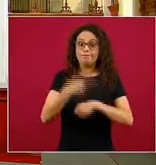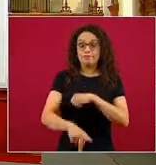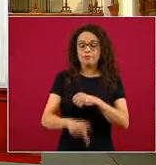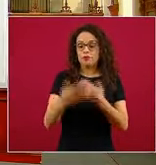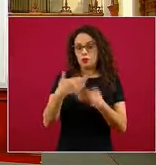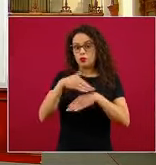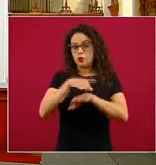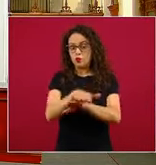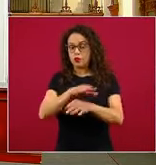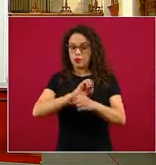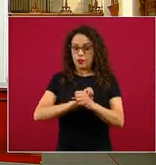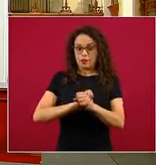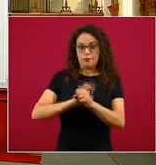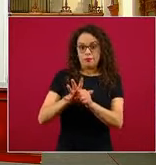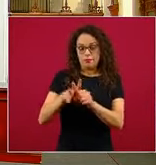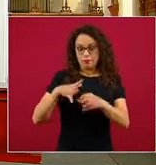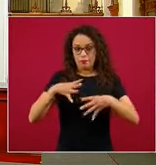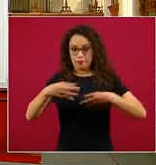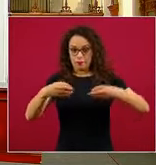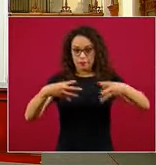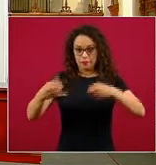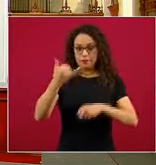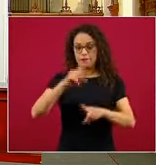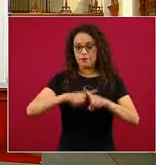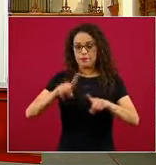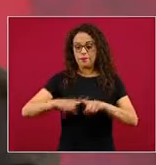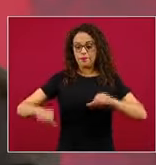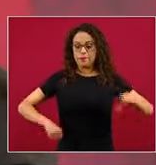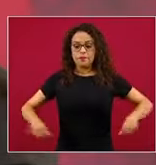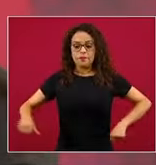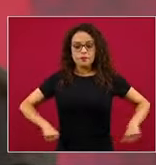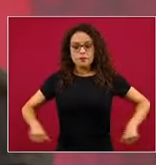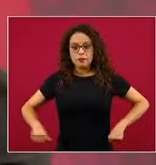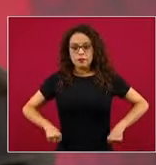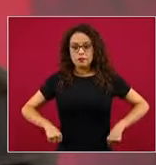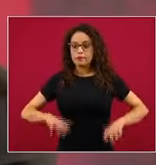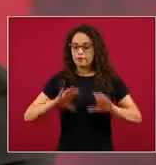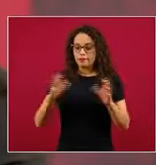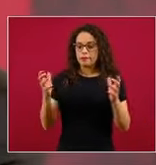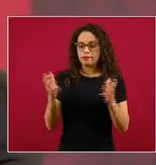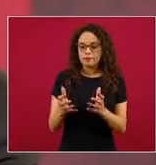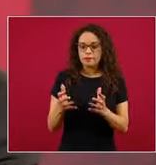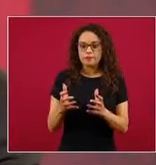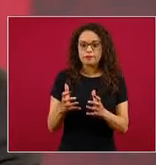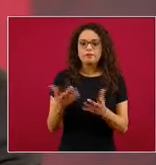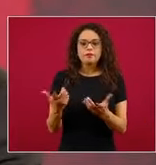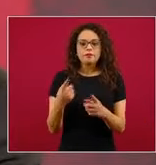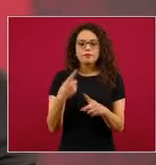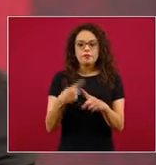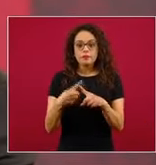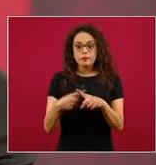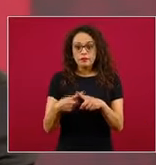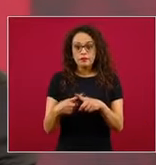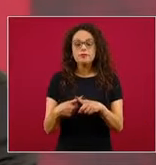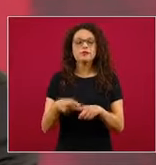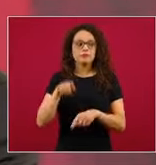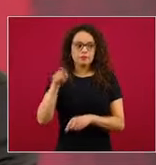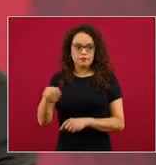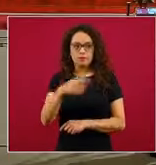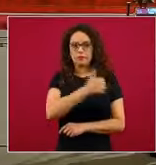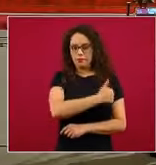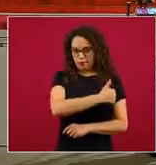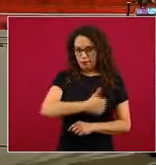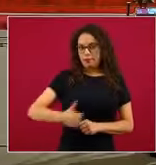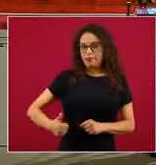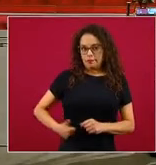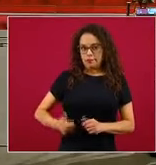epidémico, y también las distintas actividades que en el territorio ejecutan en este caso las alcaldías